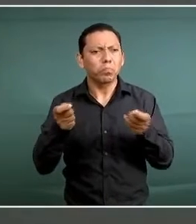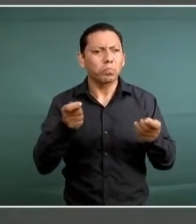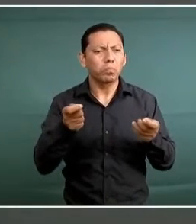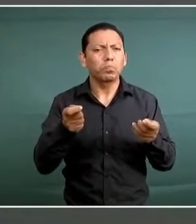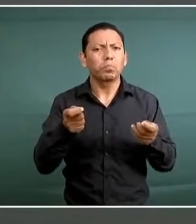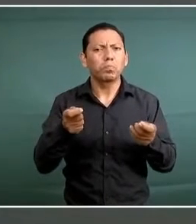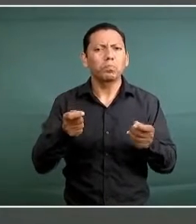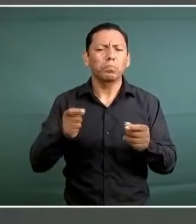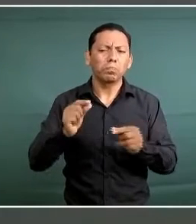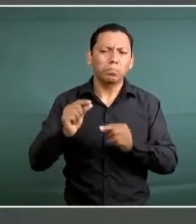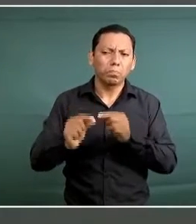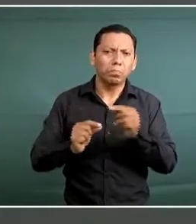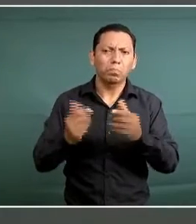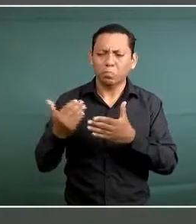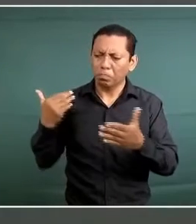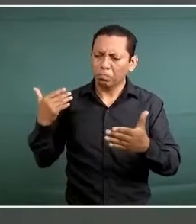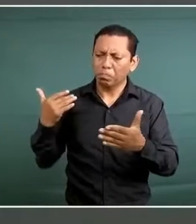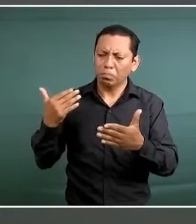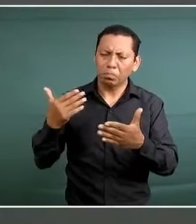venido haciendo